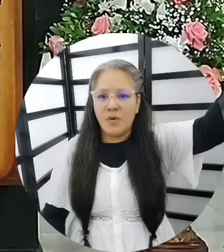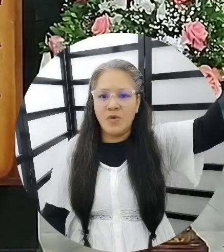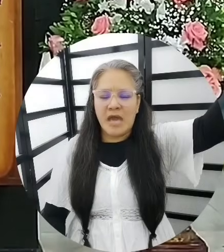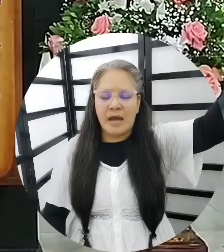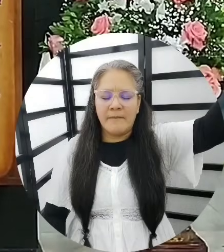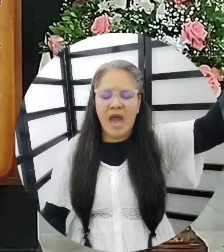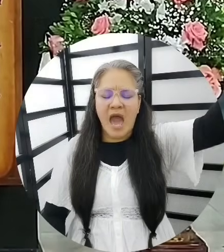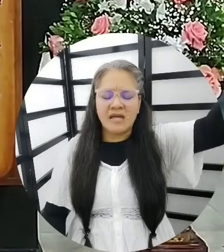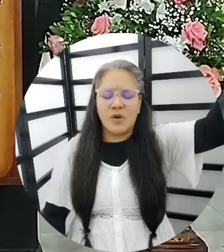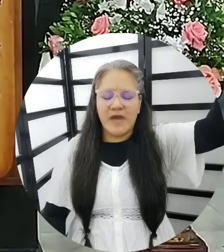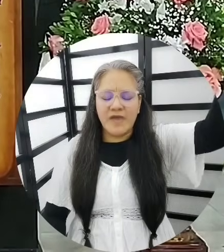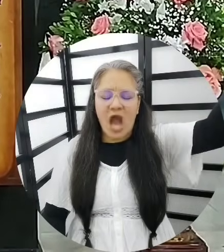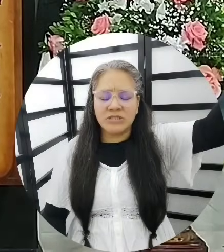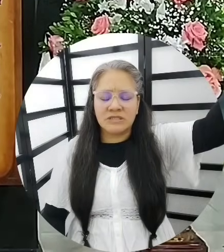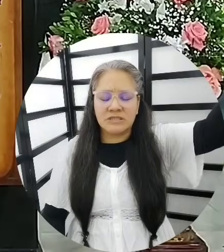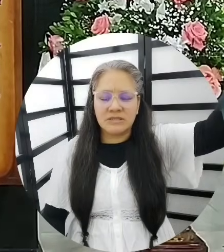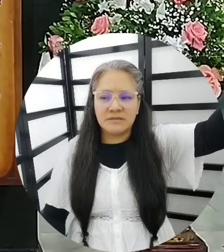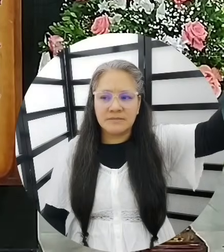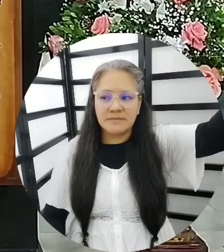Vive Jesucristo.